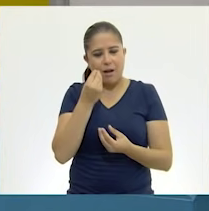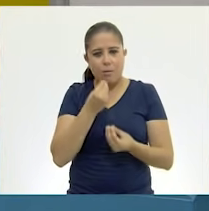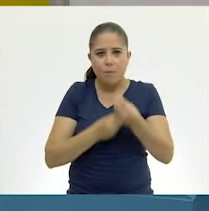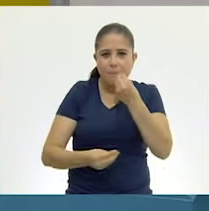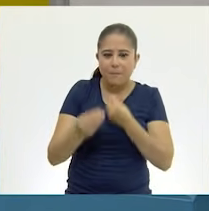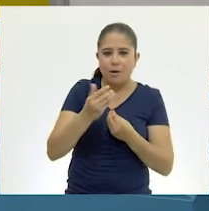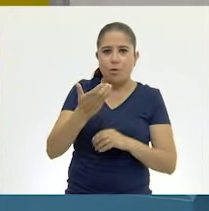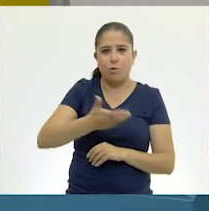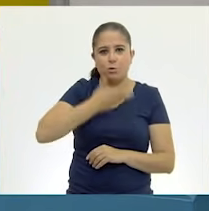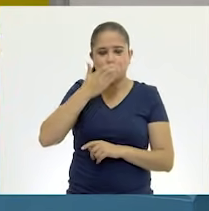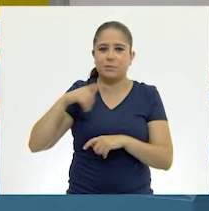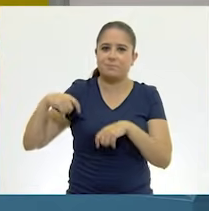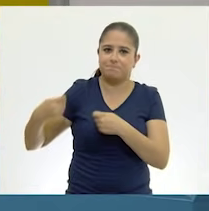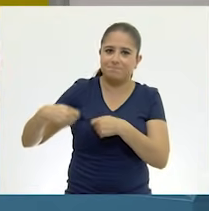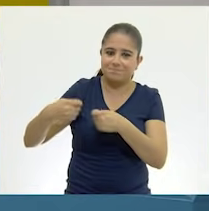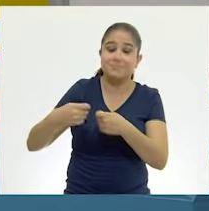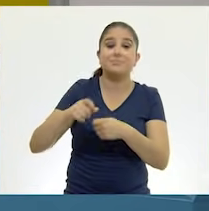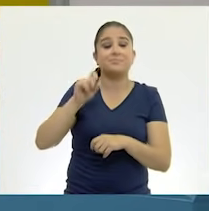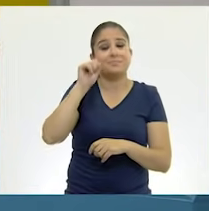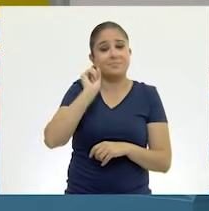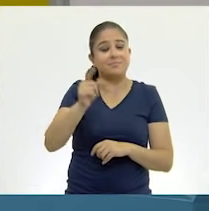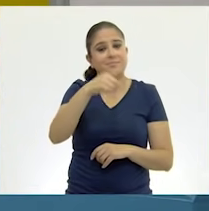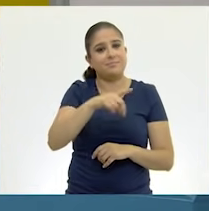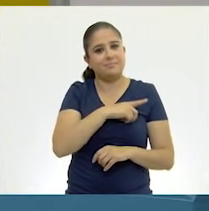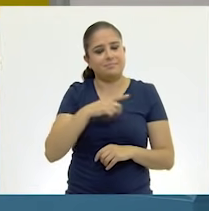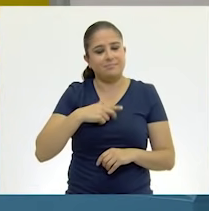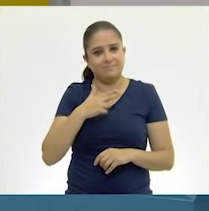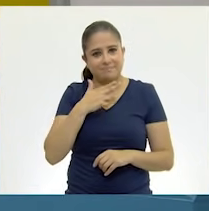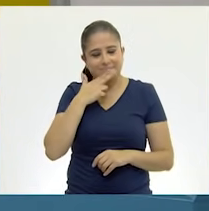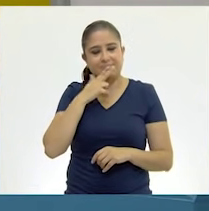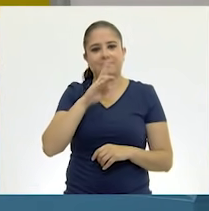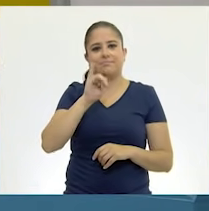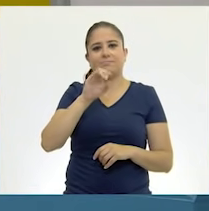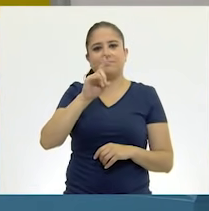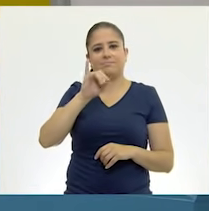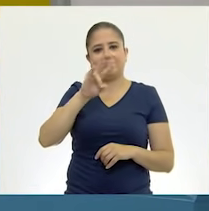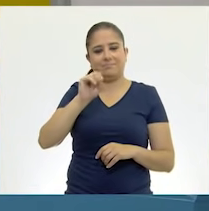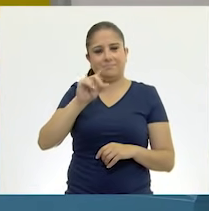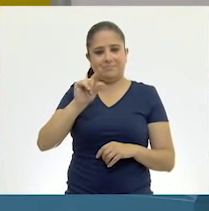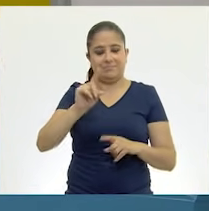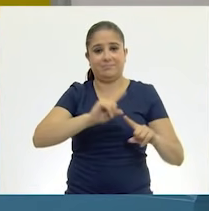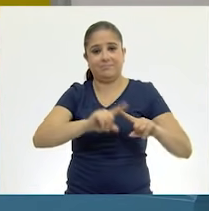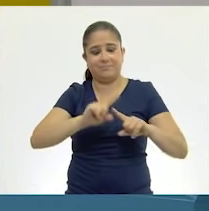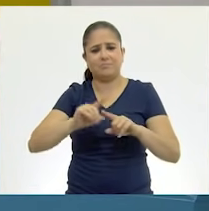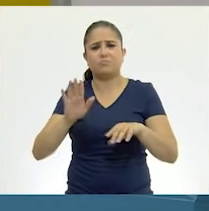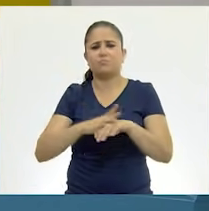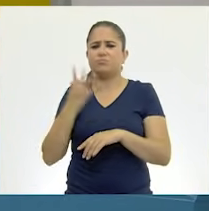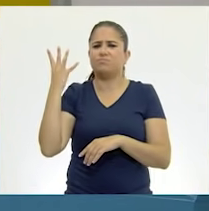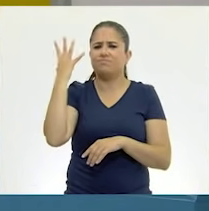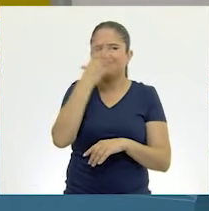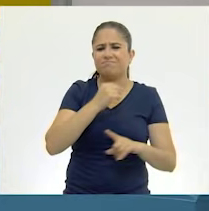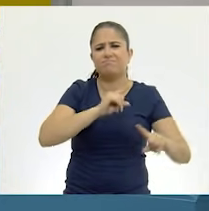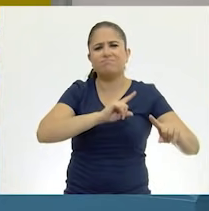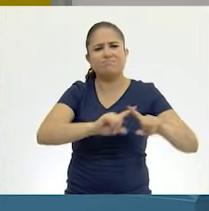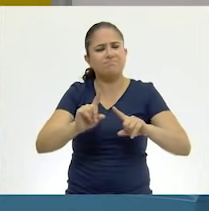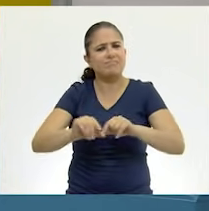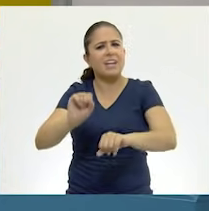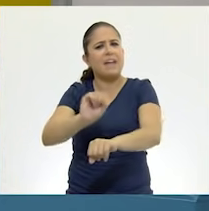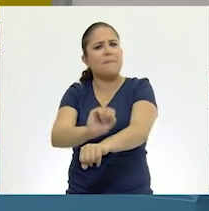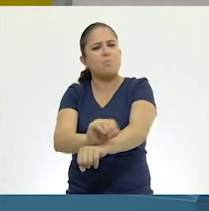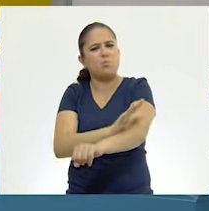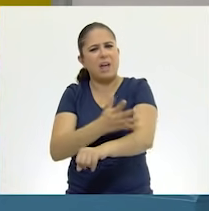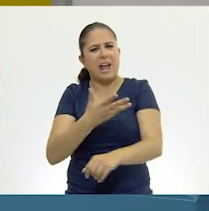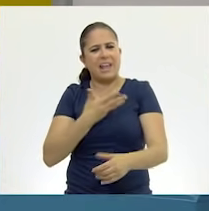y costumbres. También debemos apreciar la biodiversidad por su belleza, por las emociones que nos